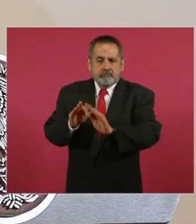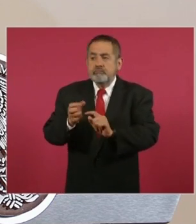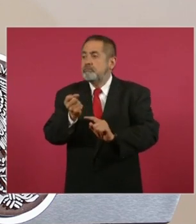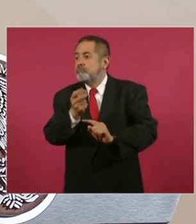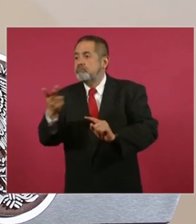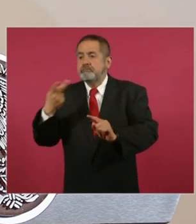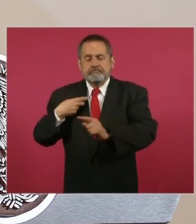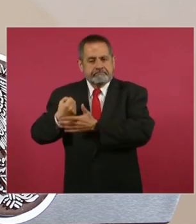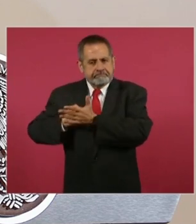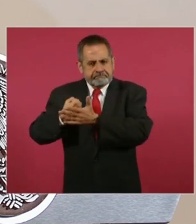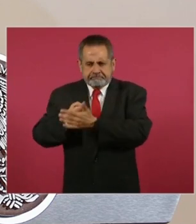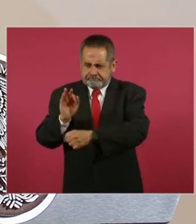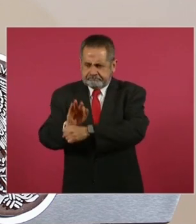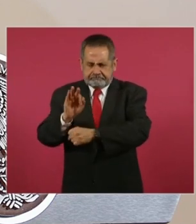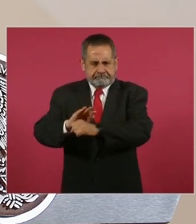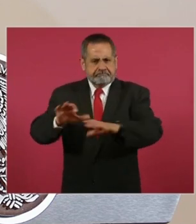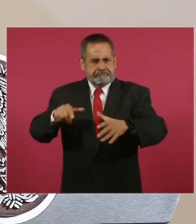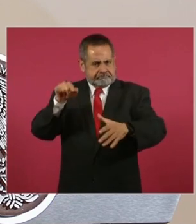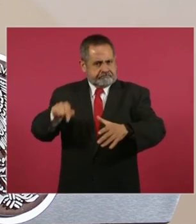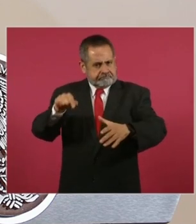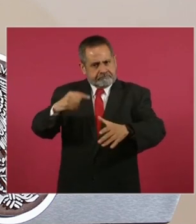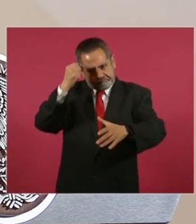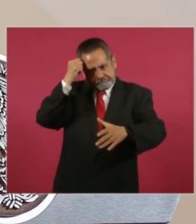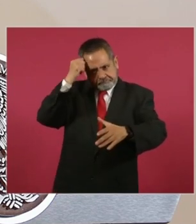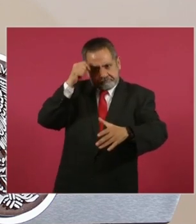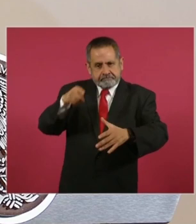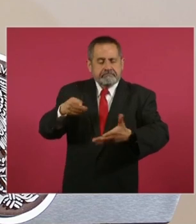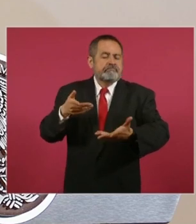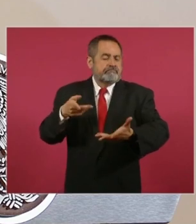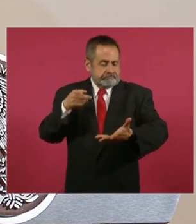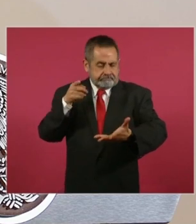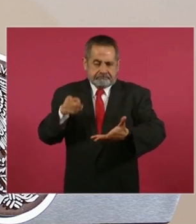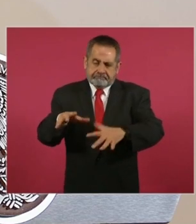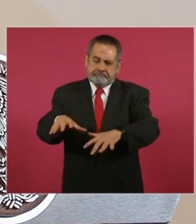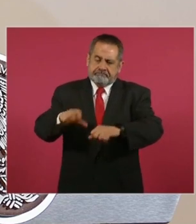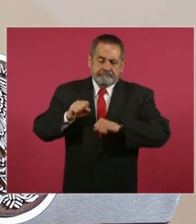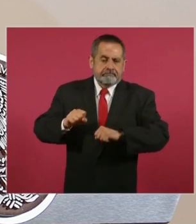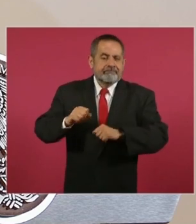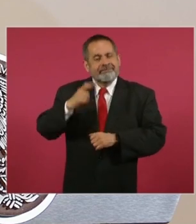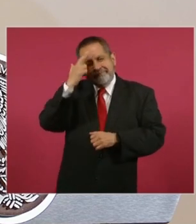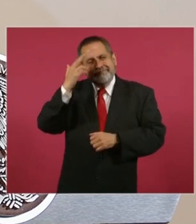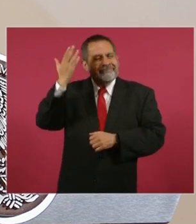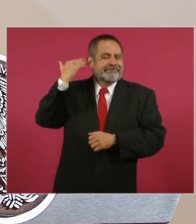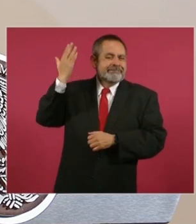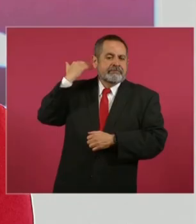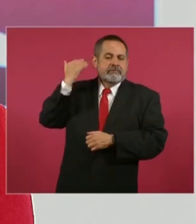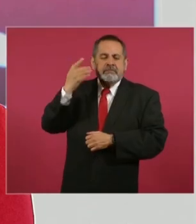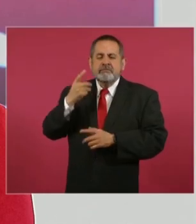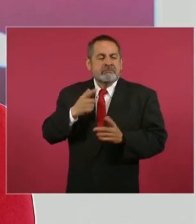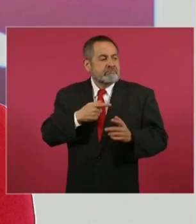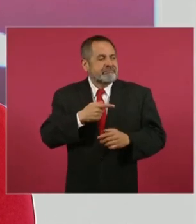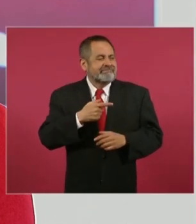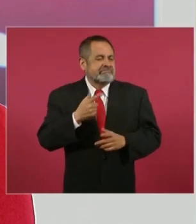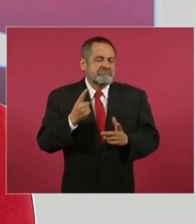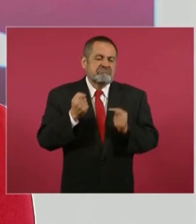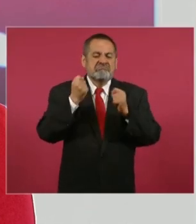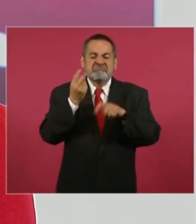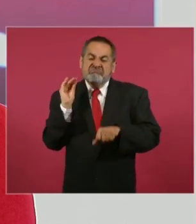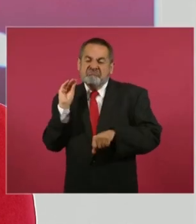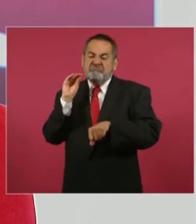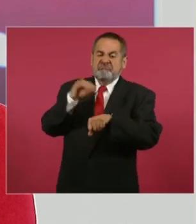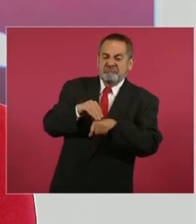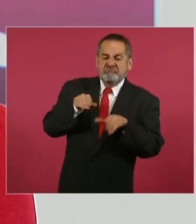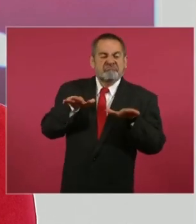de la tierra y recordar que ahí se quería imponer lo que era el aeropuerto.